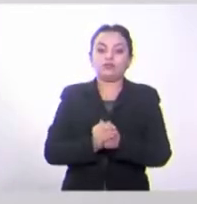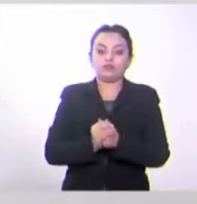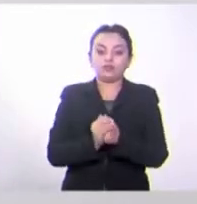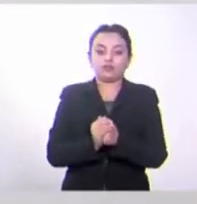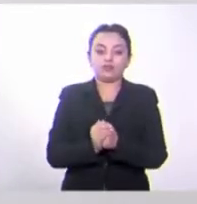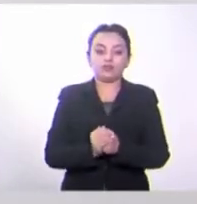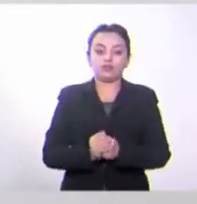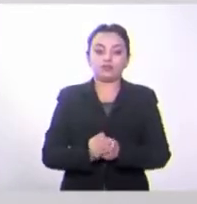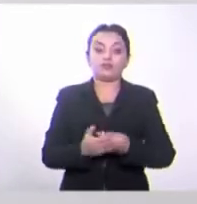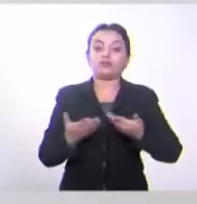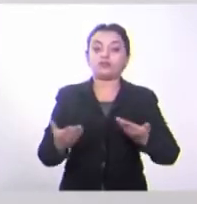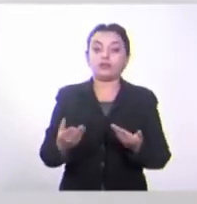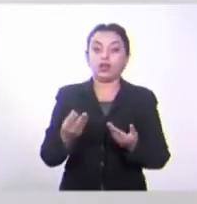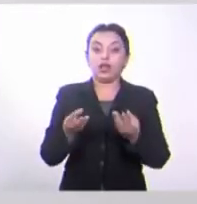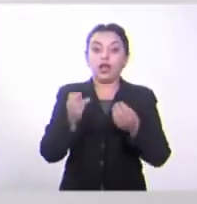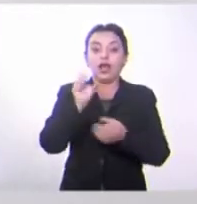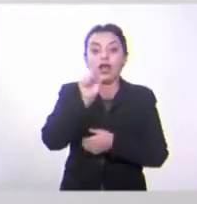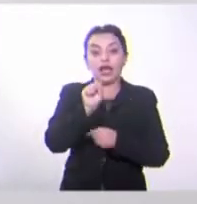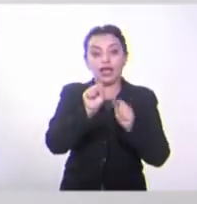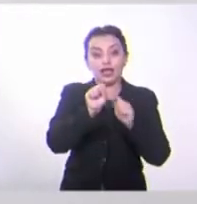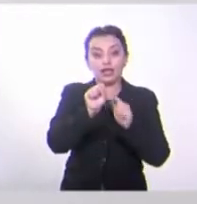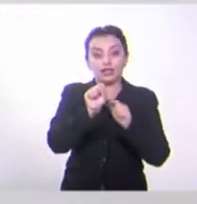a nuestra solución.